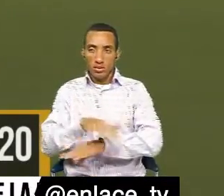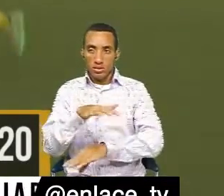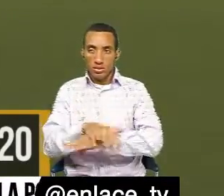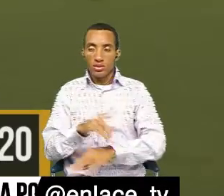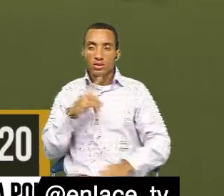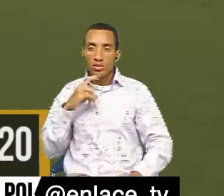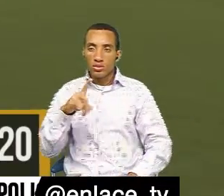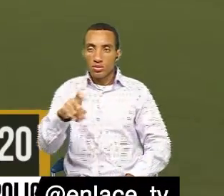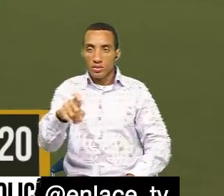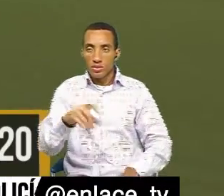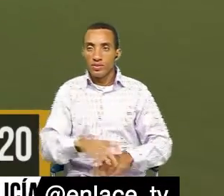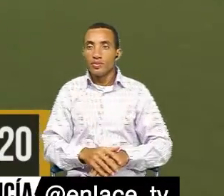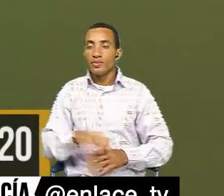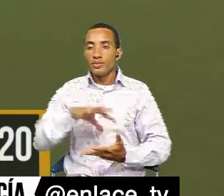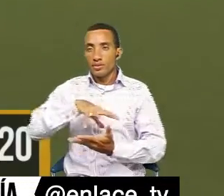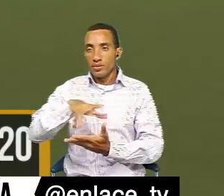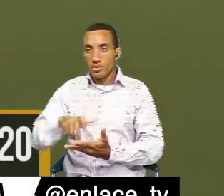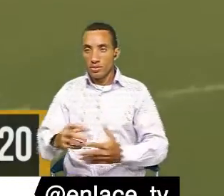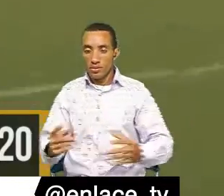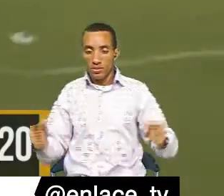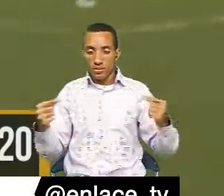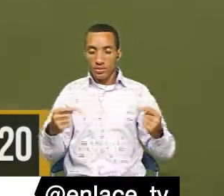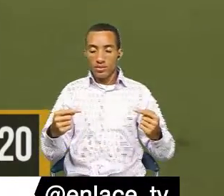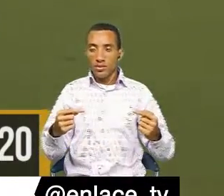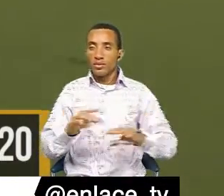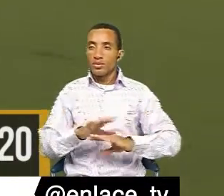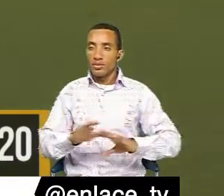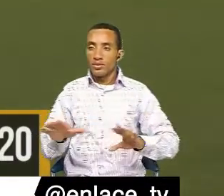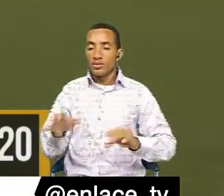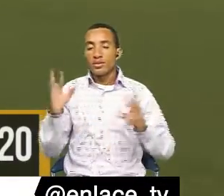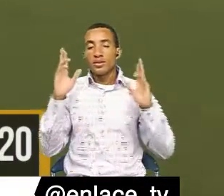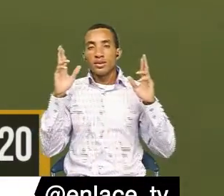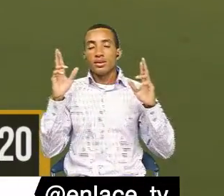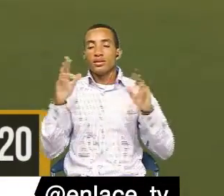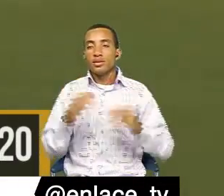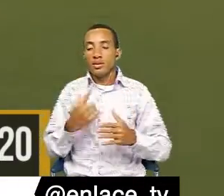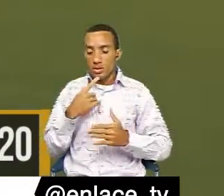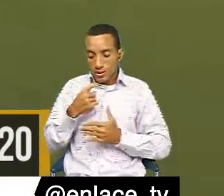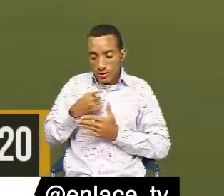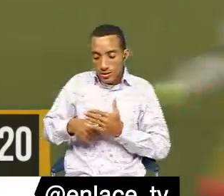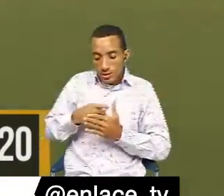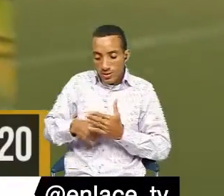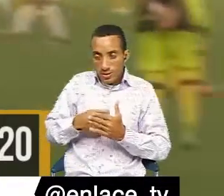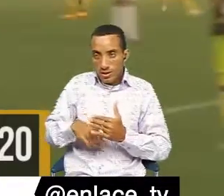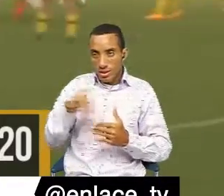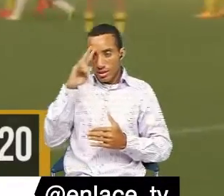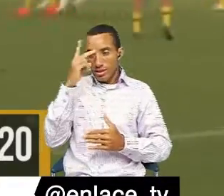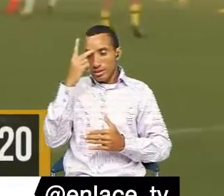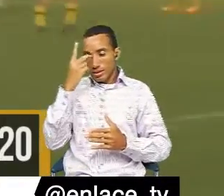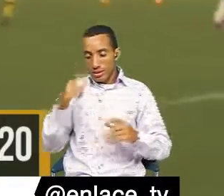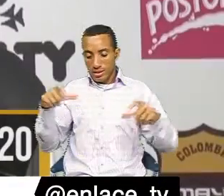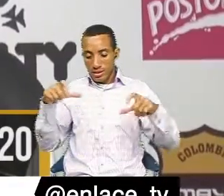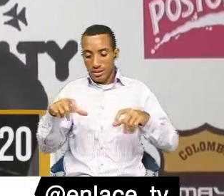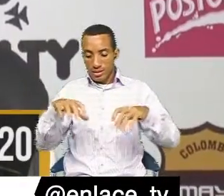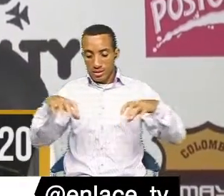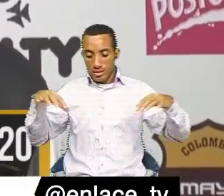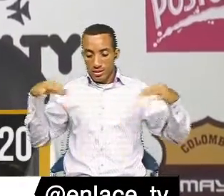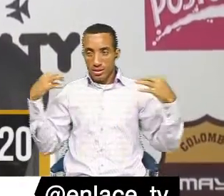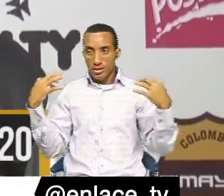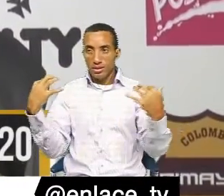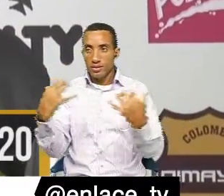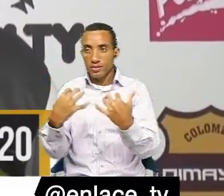contra el Real Santander en el partido de vuelta, donde esperan recompensar los errores cometidos en el terreno del Daniel Villa Zapata. Son muchas